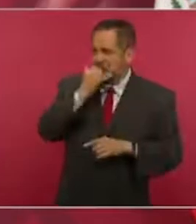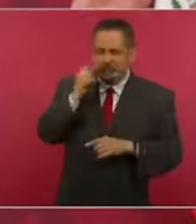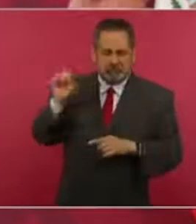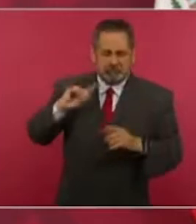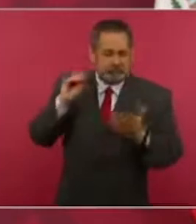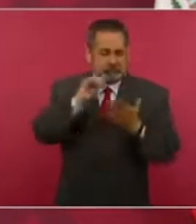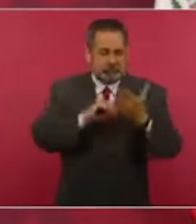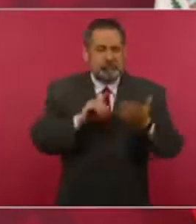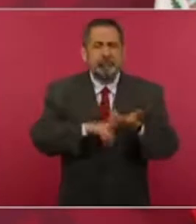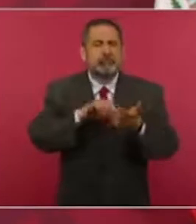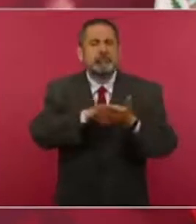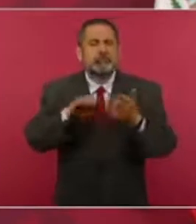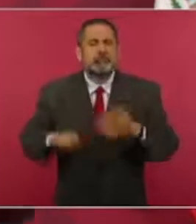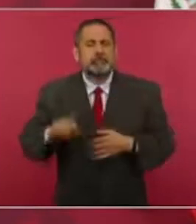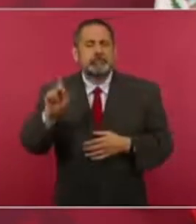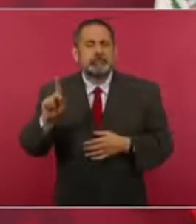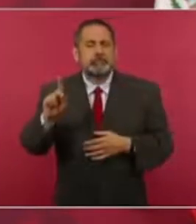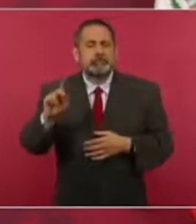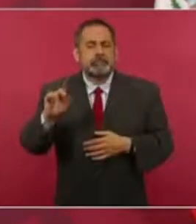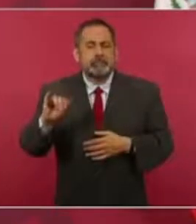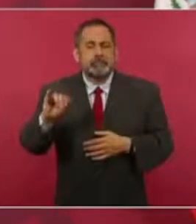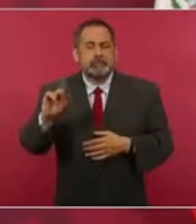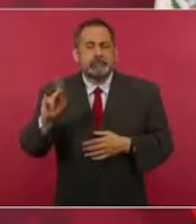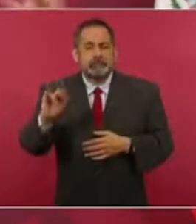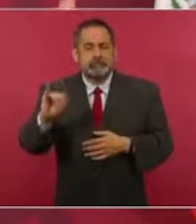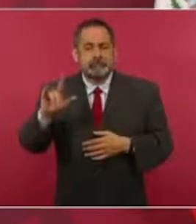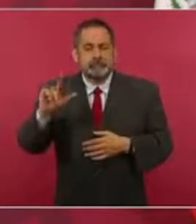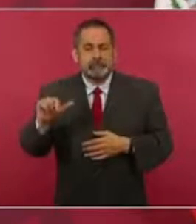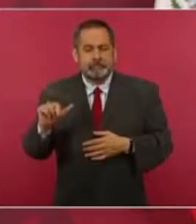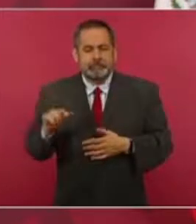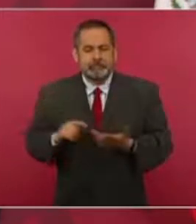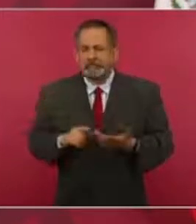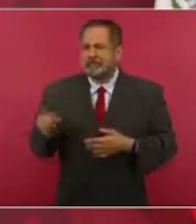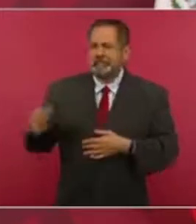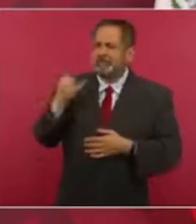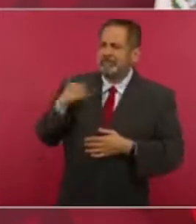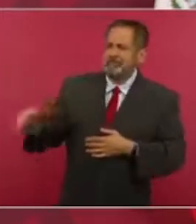al Pípila, que nadie podía cargar